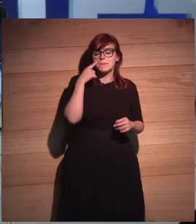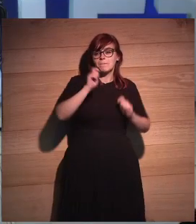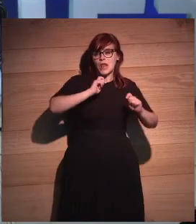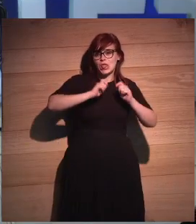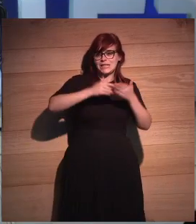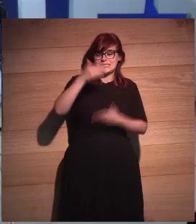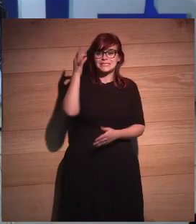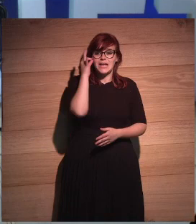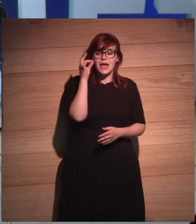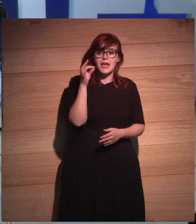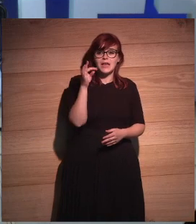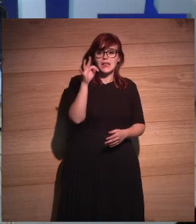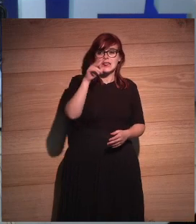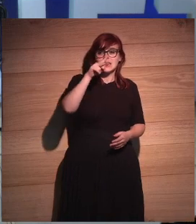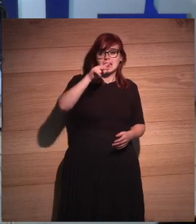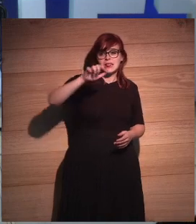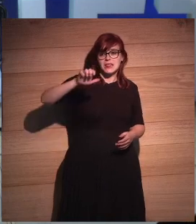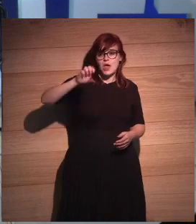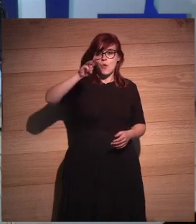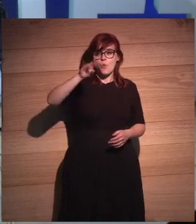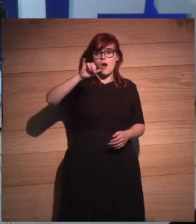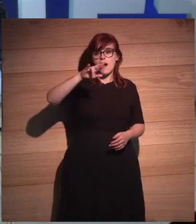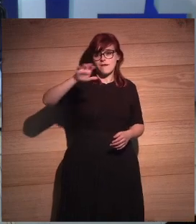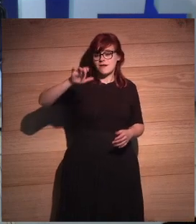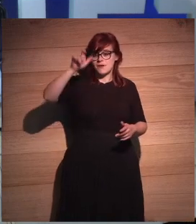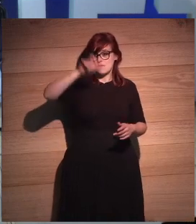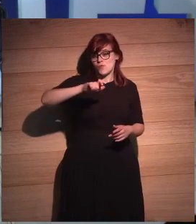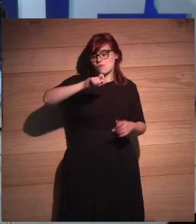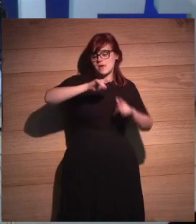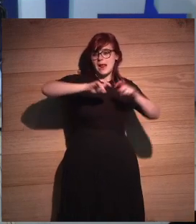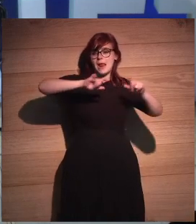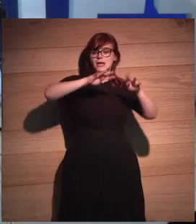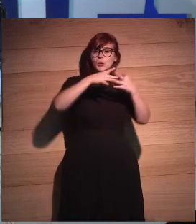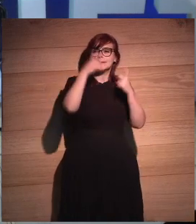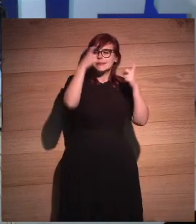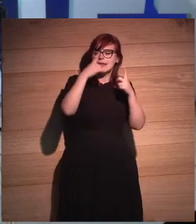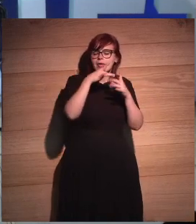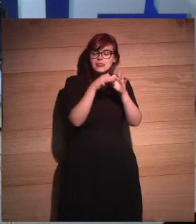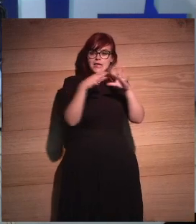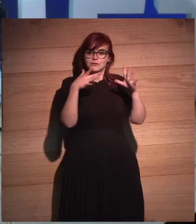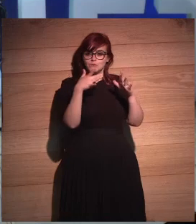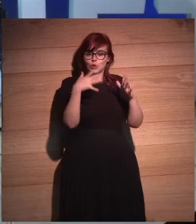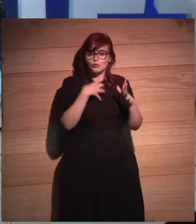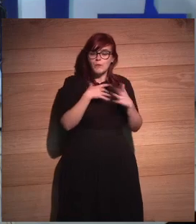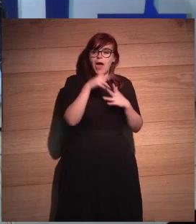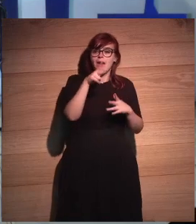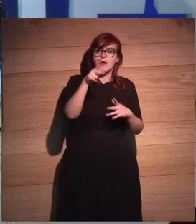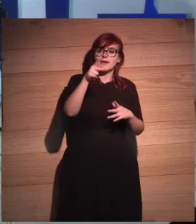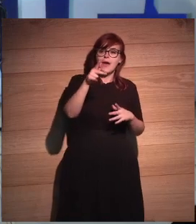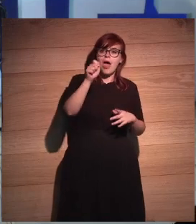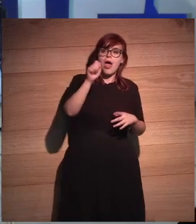periodista de Wired que hizo este experimento de voy a intentar desconectarme de todo, ¿vale? Hill. Y que